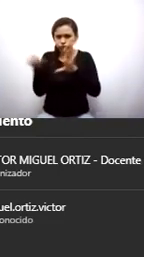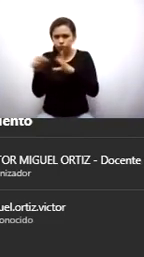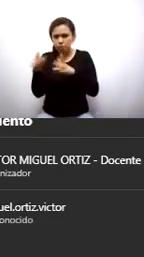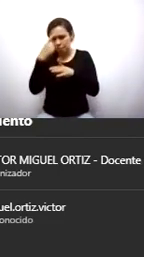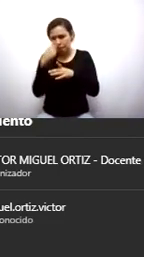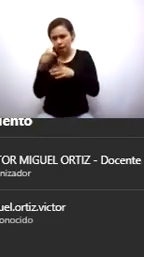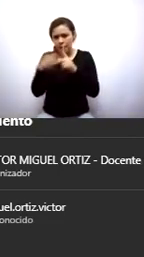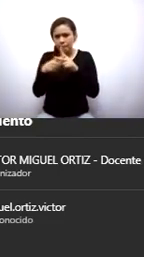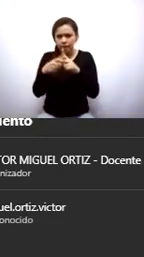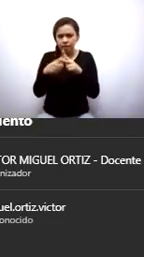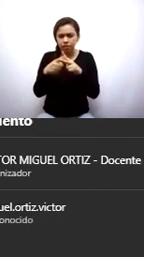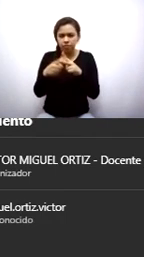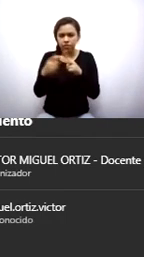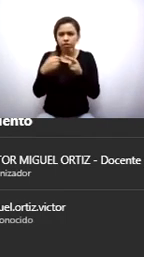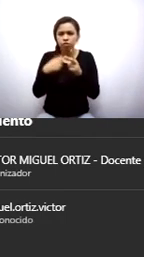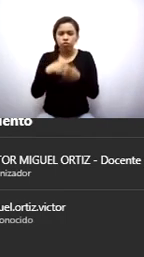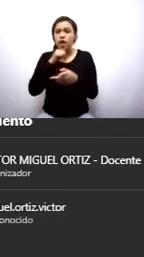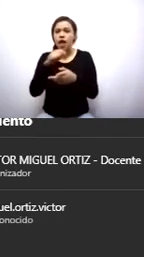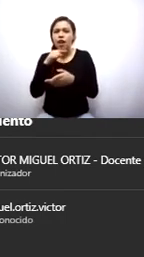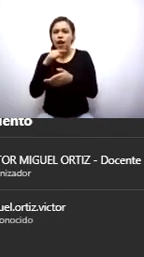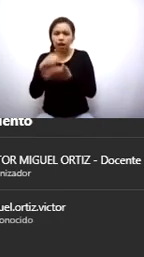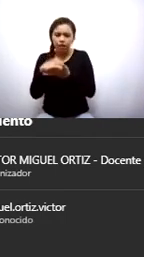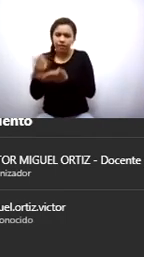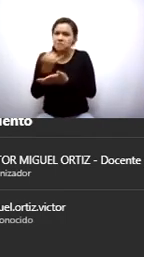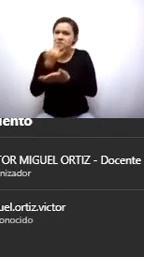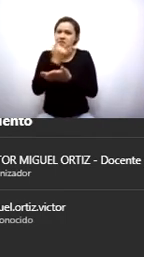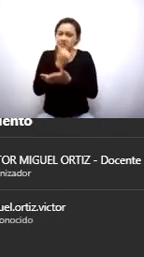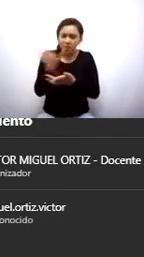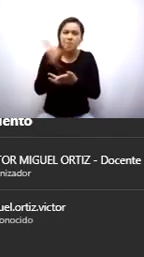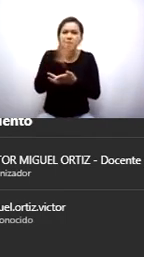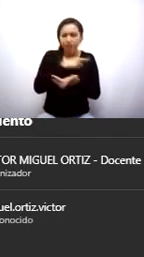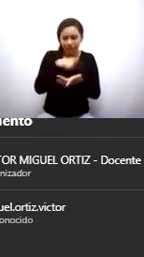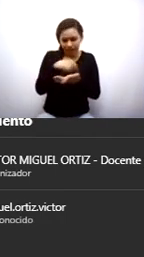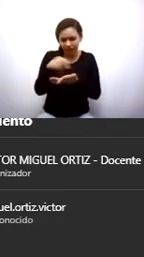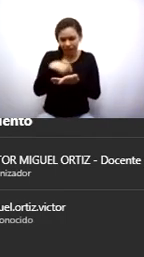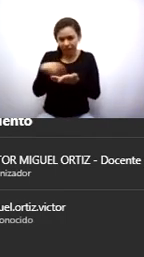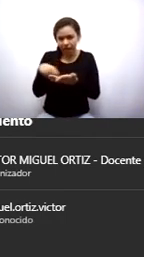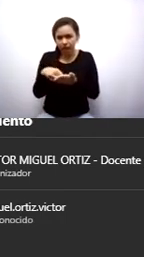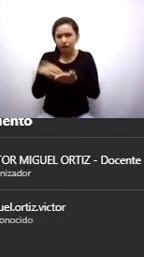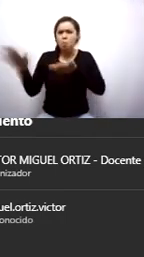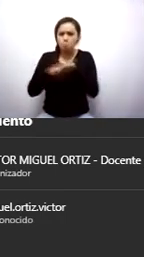Esto lo estoy haciendo sin lápiz óptico, así que disculpen los malos trazos. Lo podemos borrar.